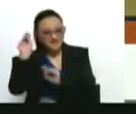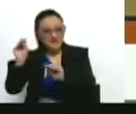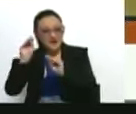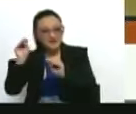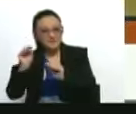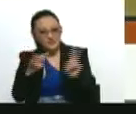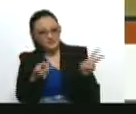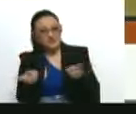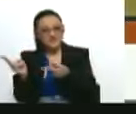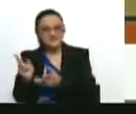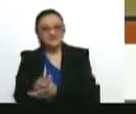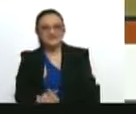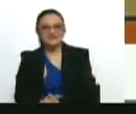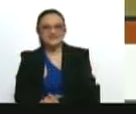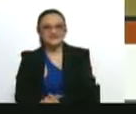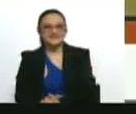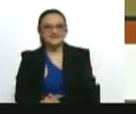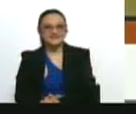Invítenla.